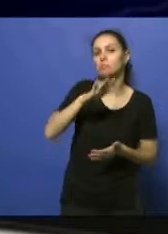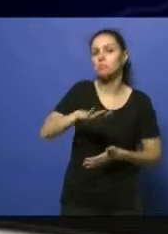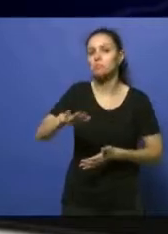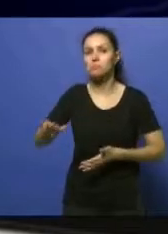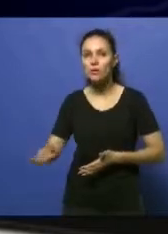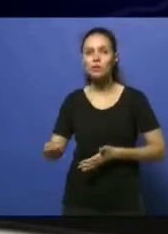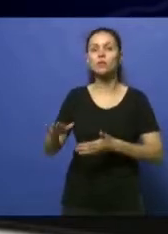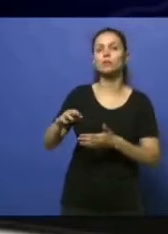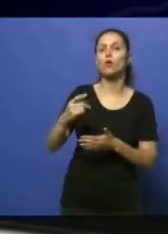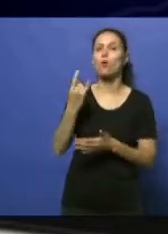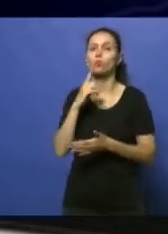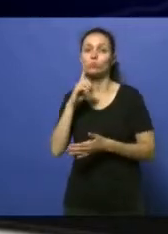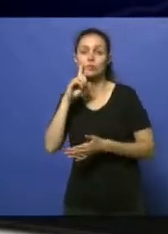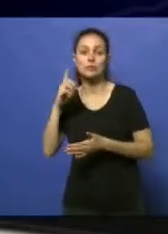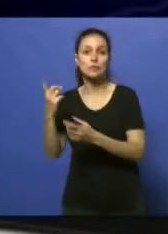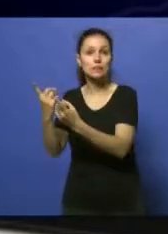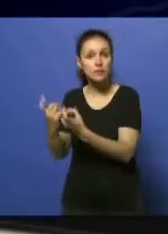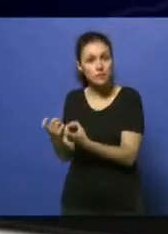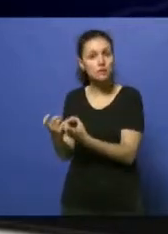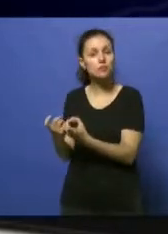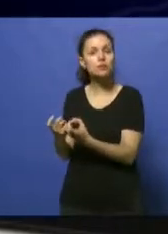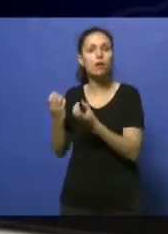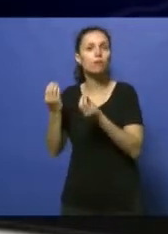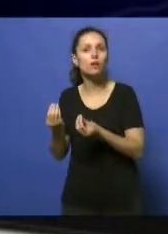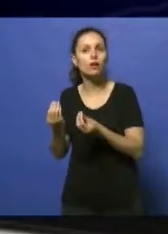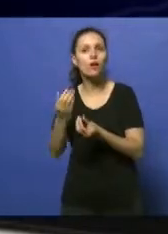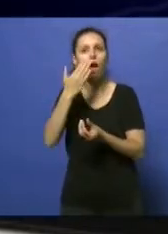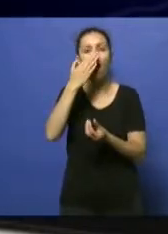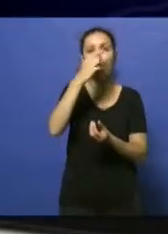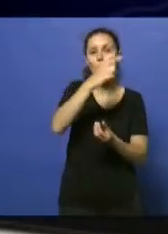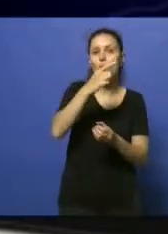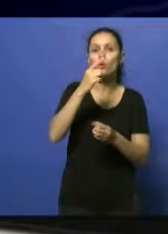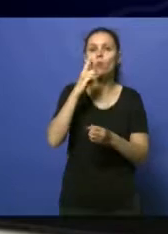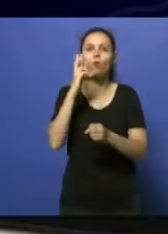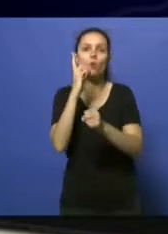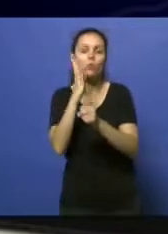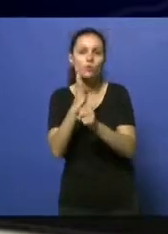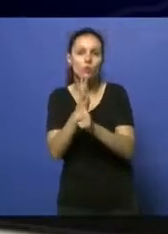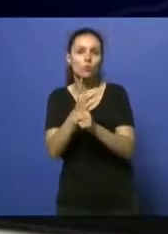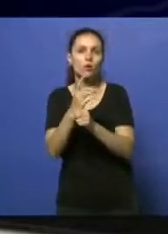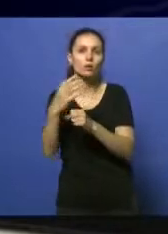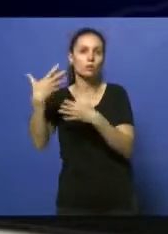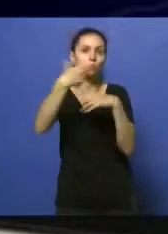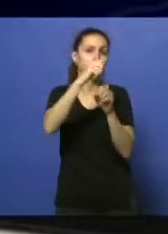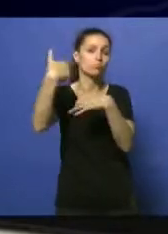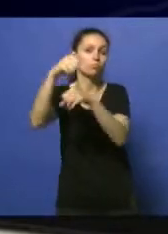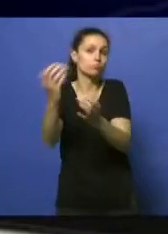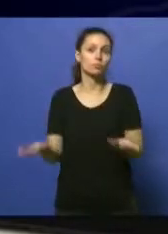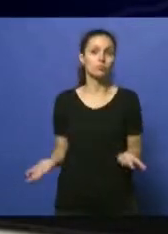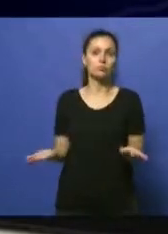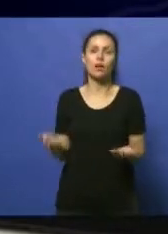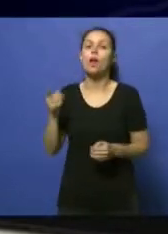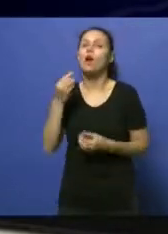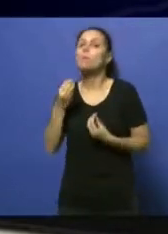de la terapia intensiva, hay que derivarlo sí o sí a Córdoba o a Río Cuarto, porque Villa María, su centro, su